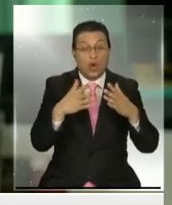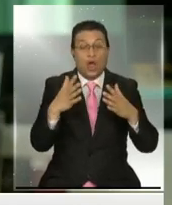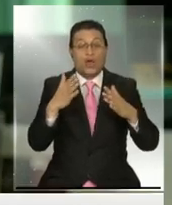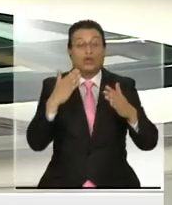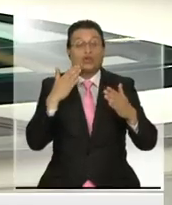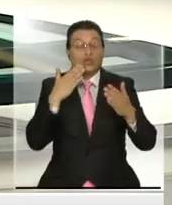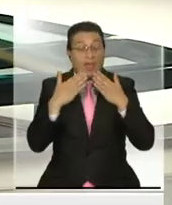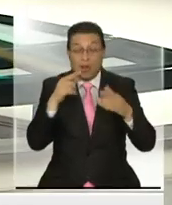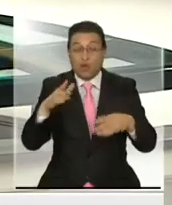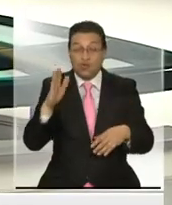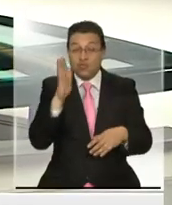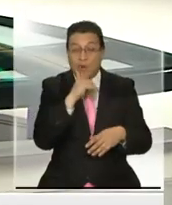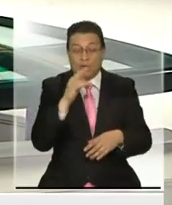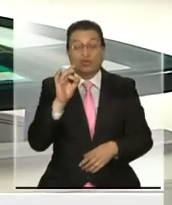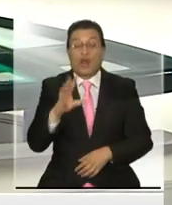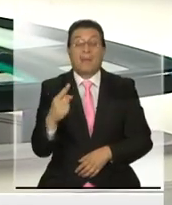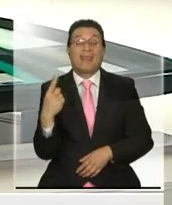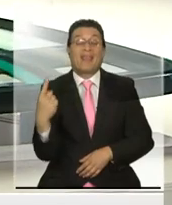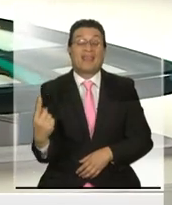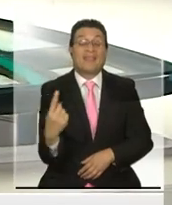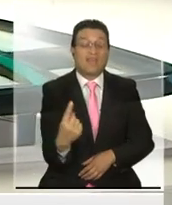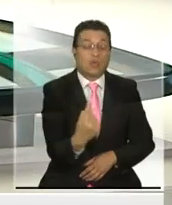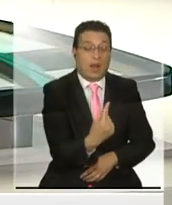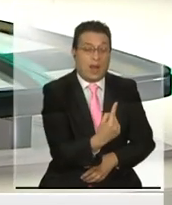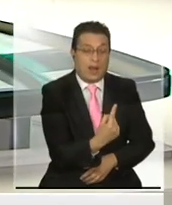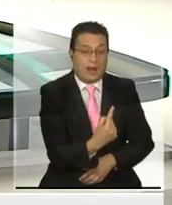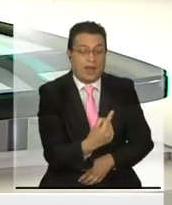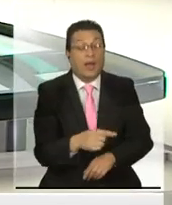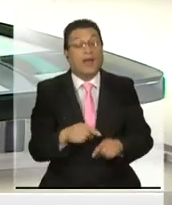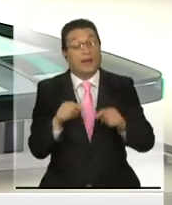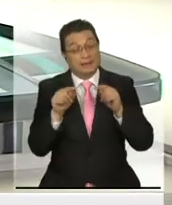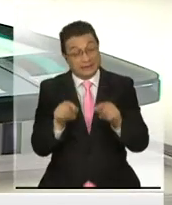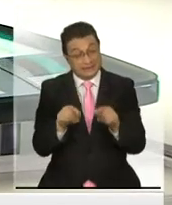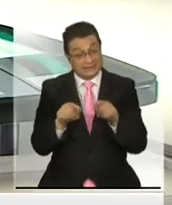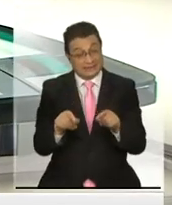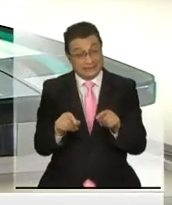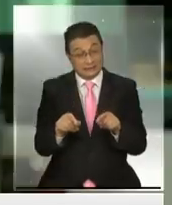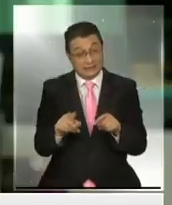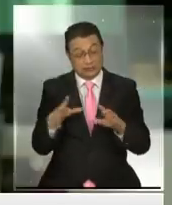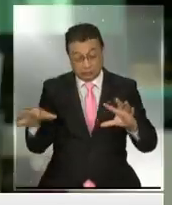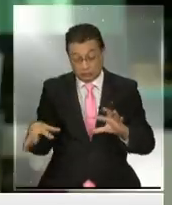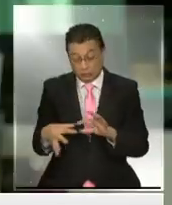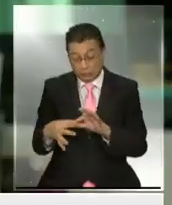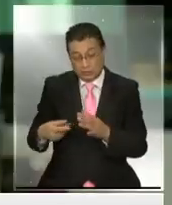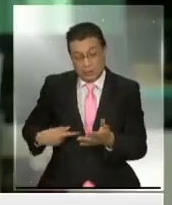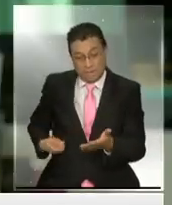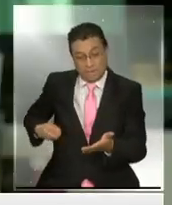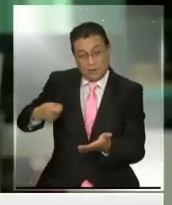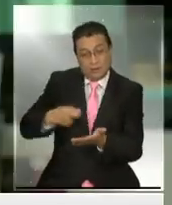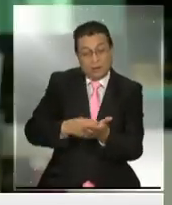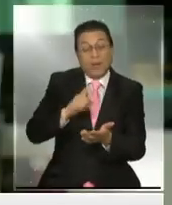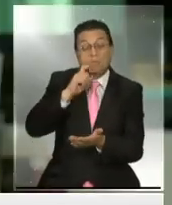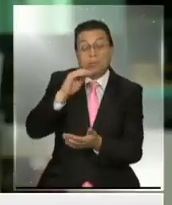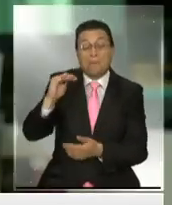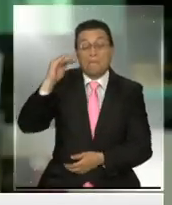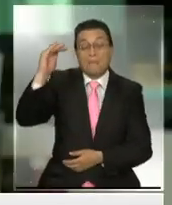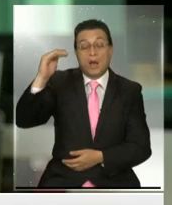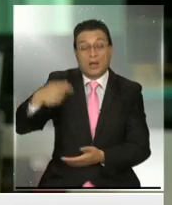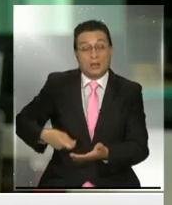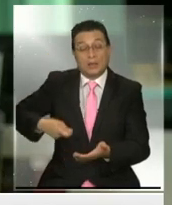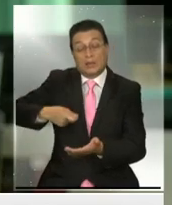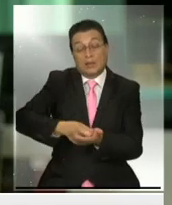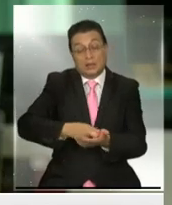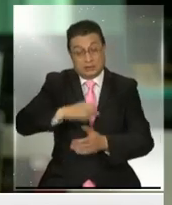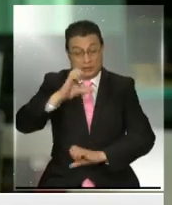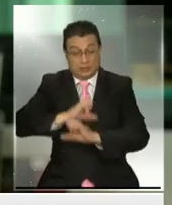cero hoy día pero no prácticamente tiene cero bueno eso unido digamos al financiamiento quién va a aportar si son los empleadores o si